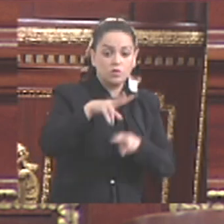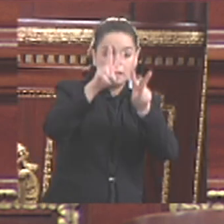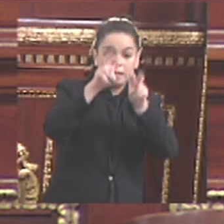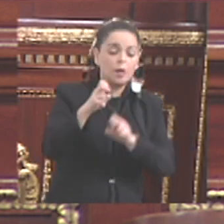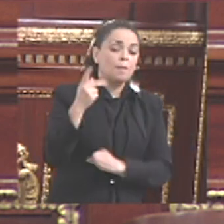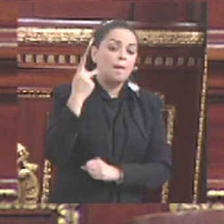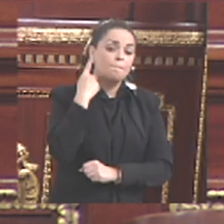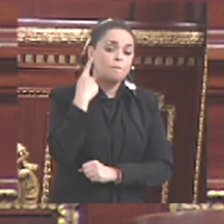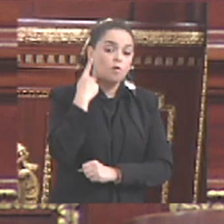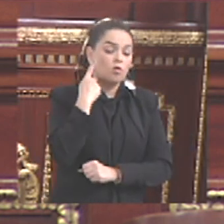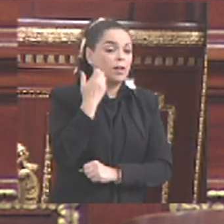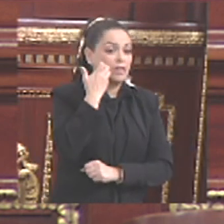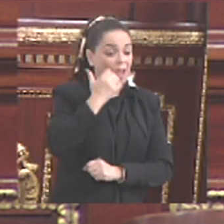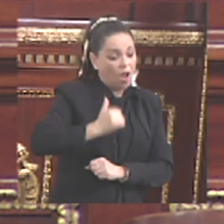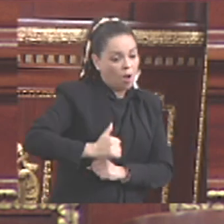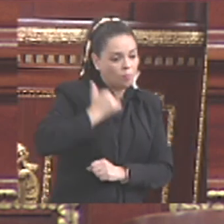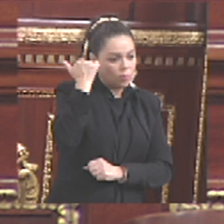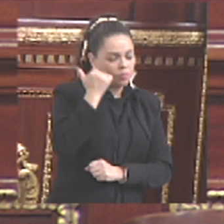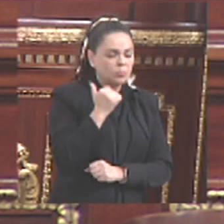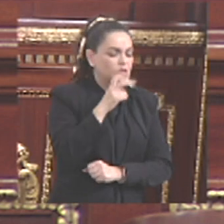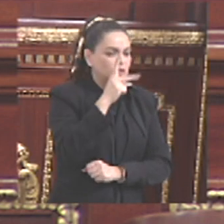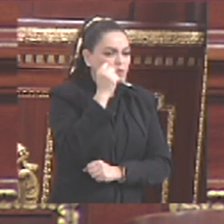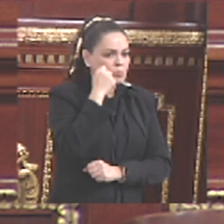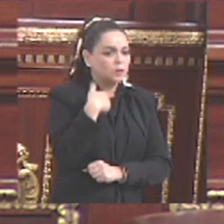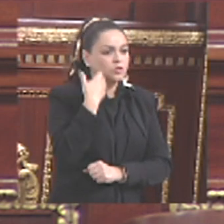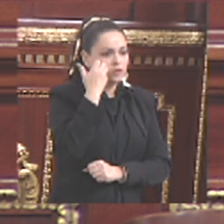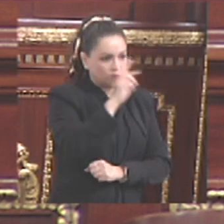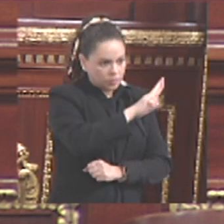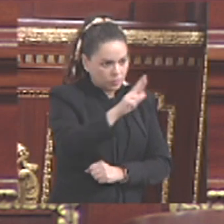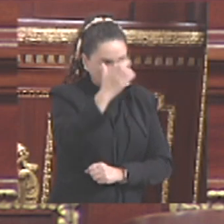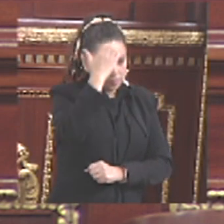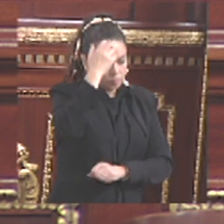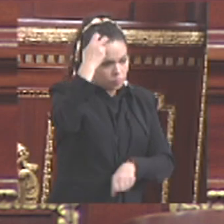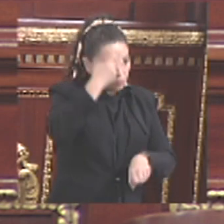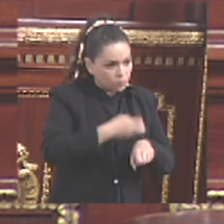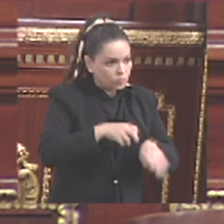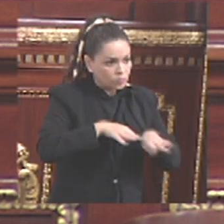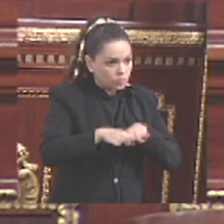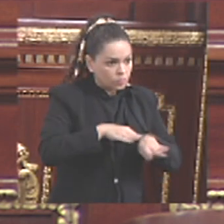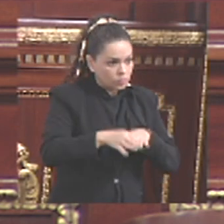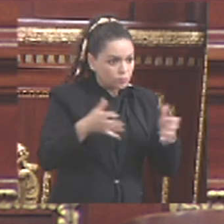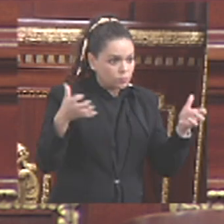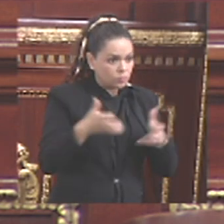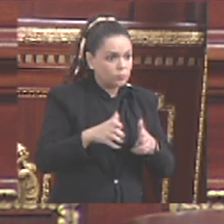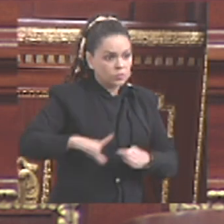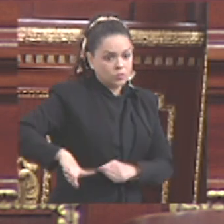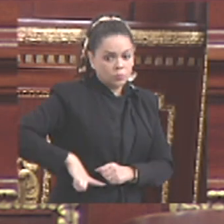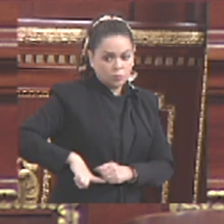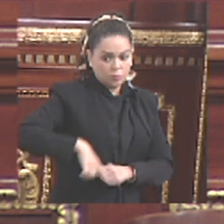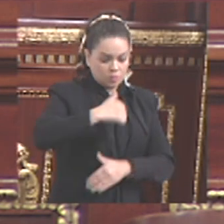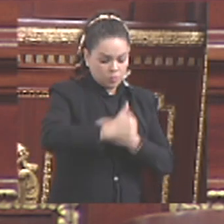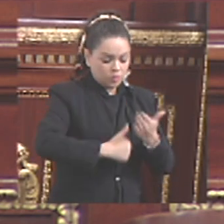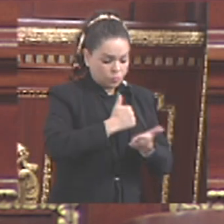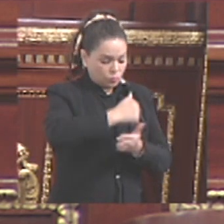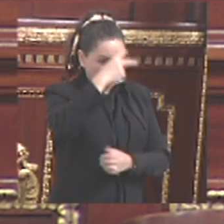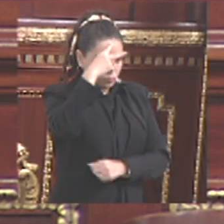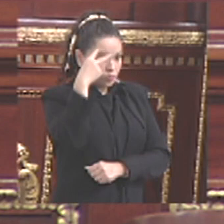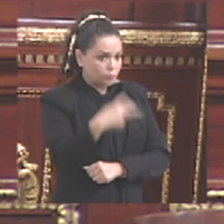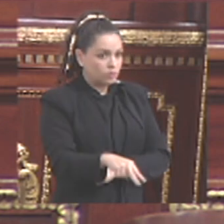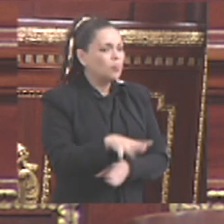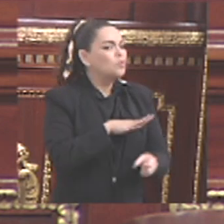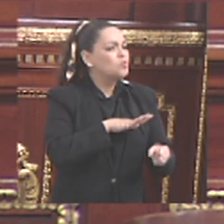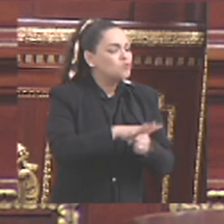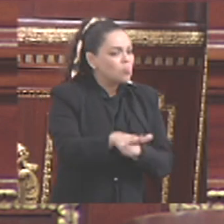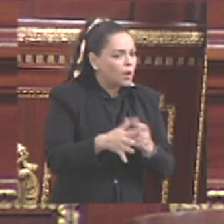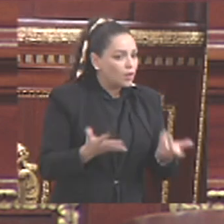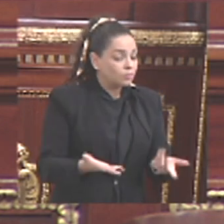reconocer y dar las gracias por el arduo trabajo realizado por el gobierno de la ciudad en la reconstrucción tras